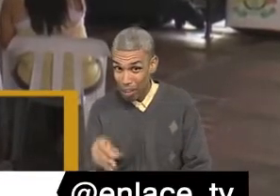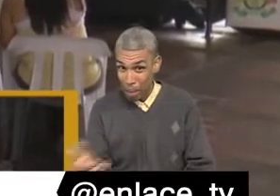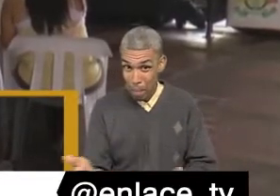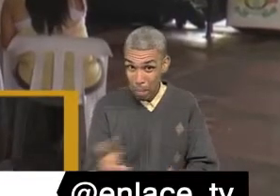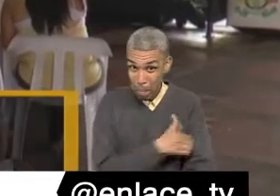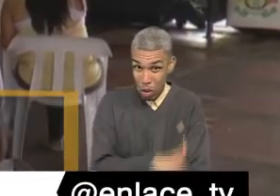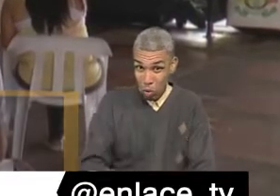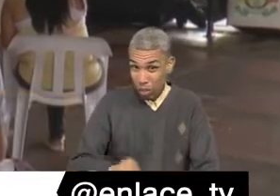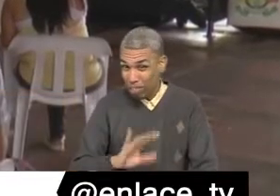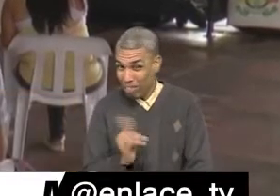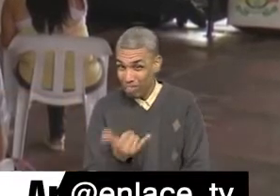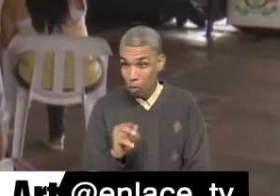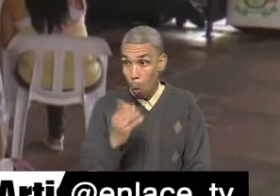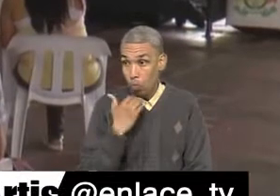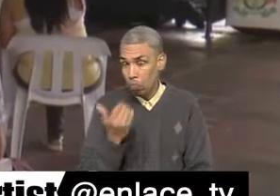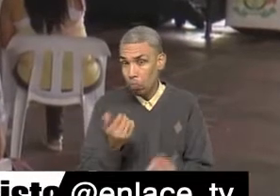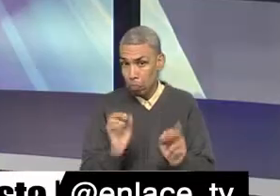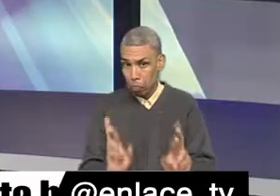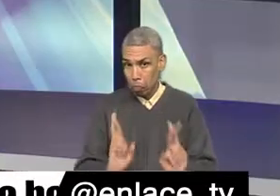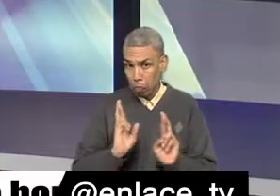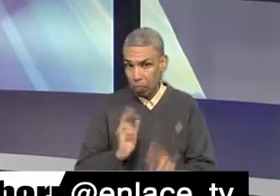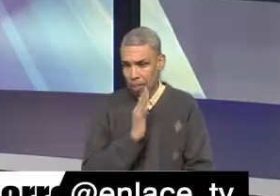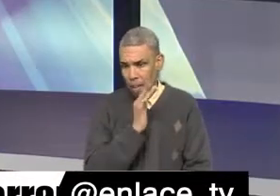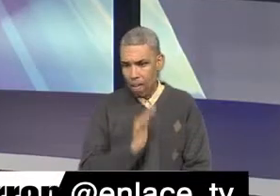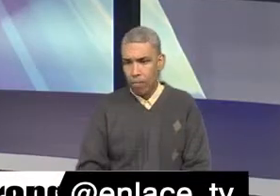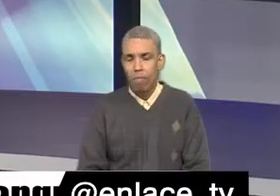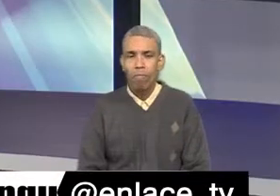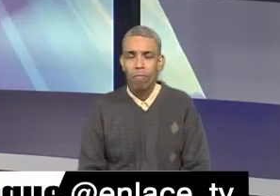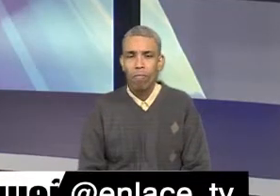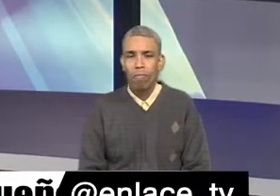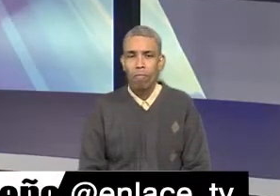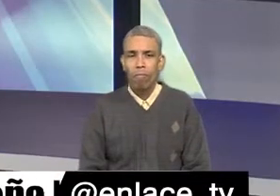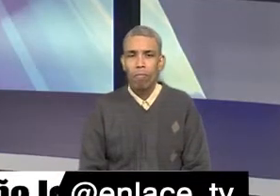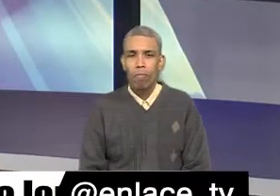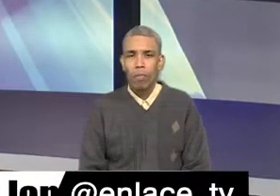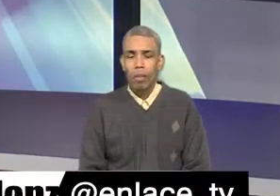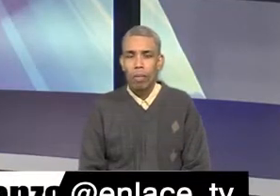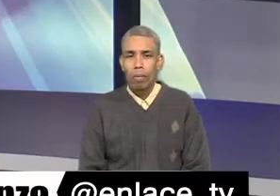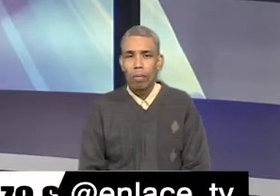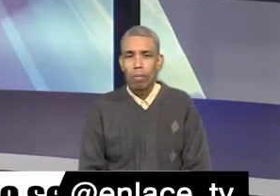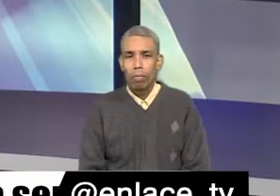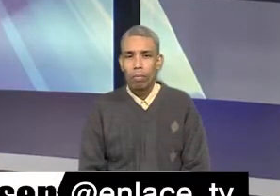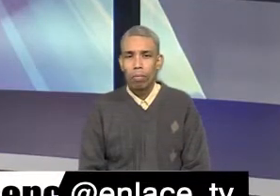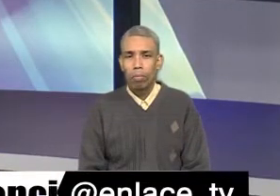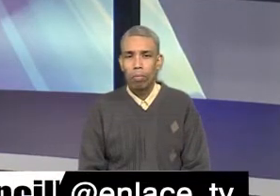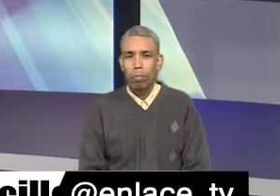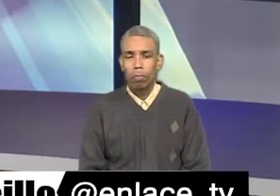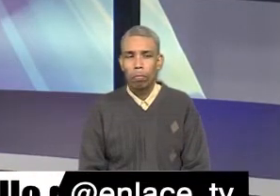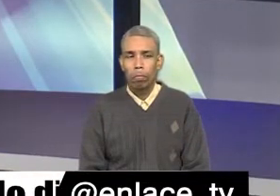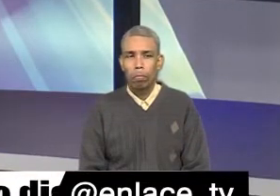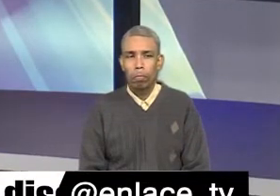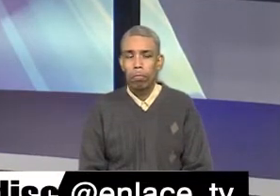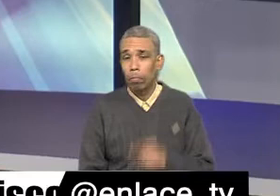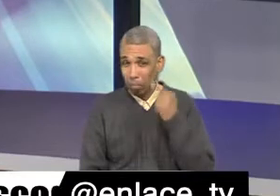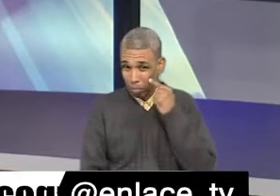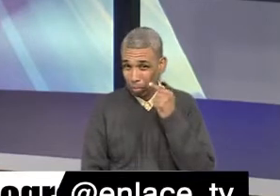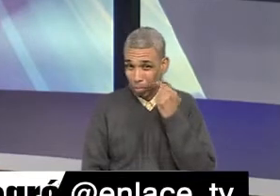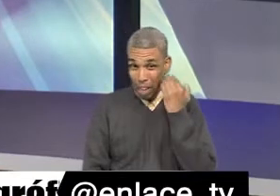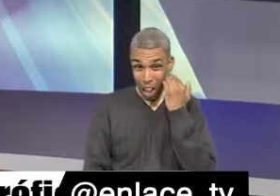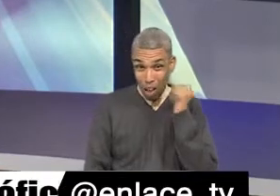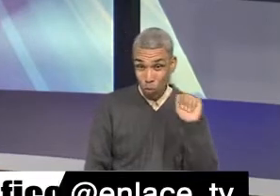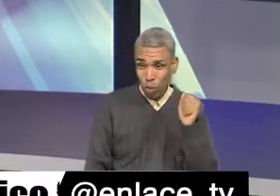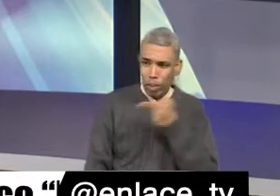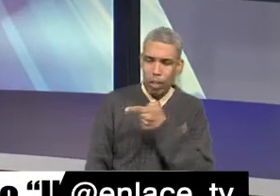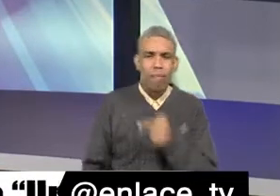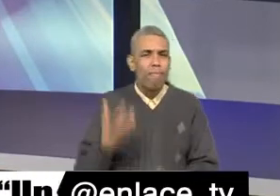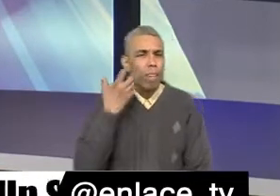logística que amerita esta actividad. En otras informaciones, una mujer con enfermedad terminal expuso para Enlace Noticias el drama